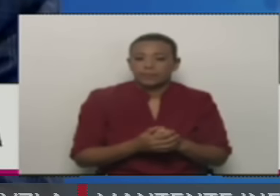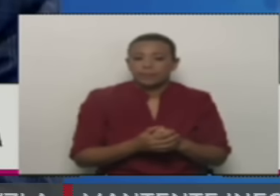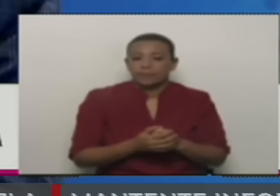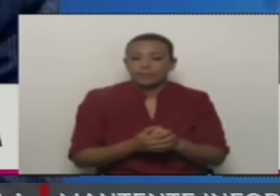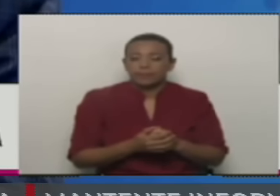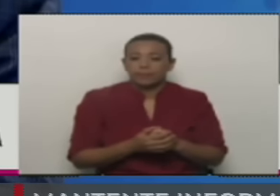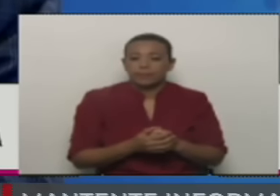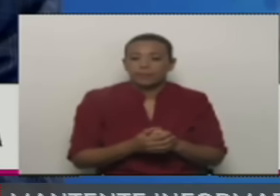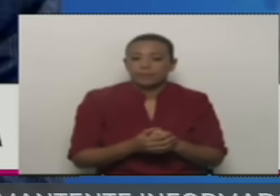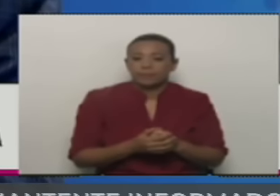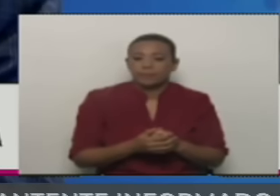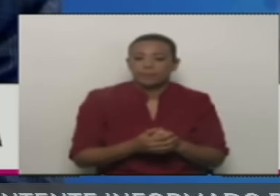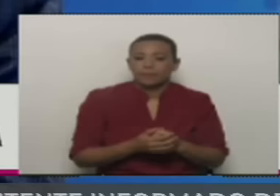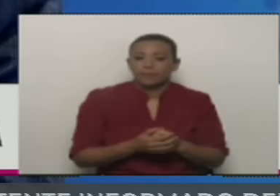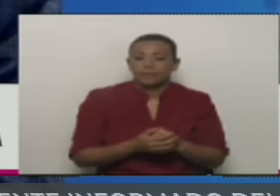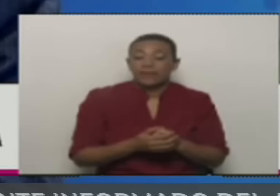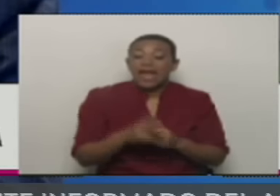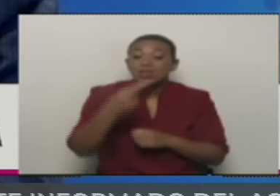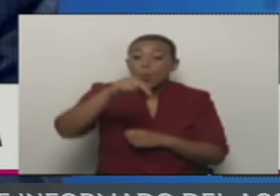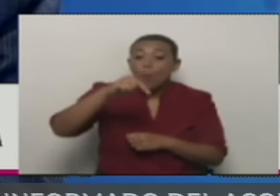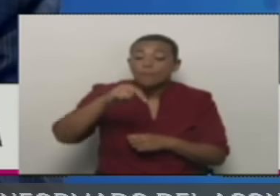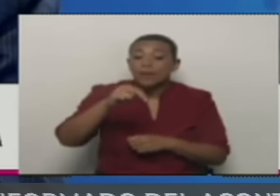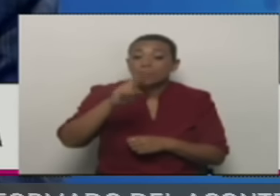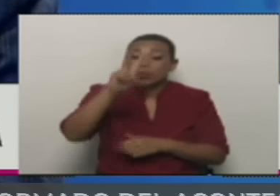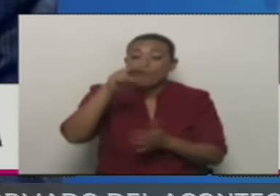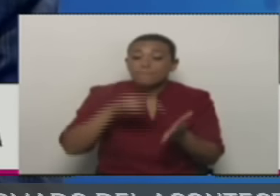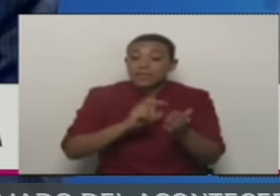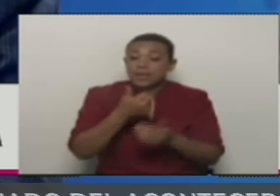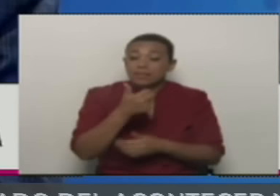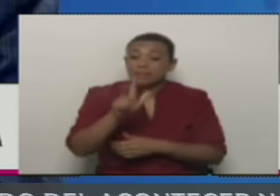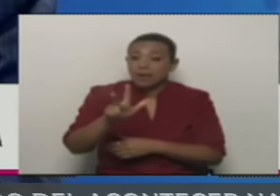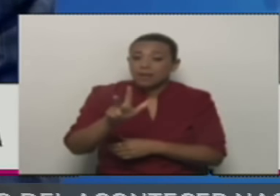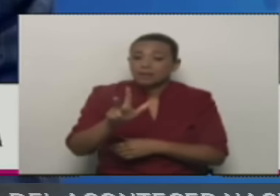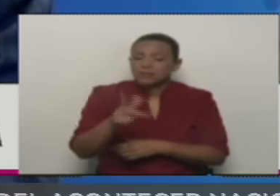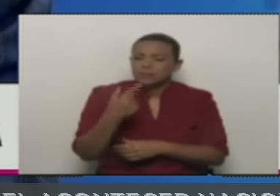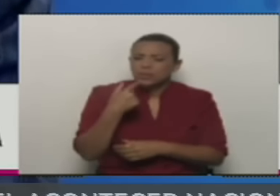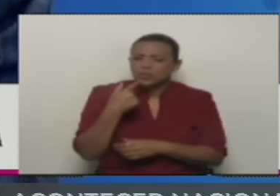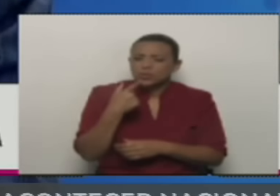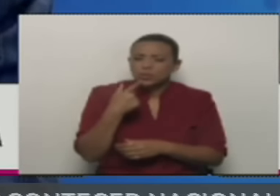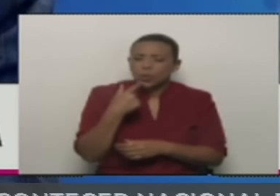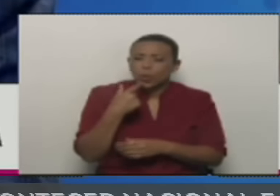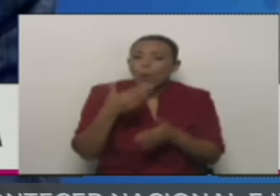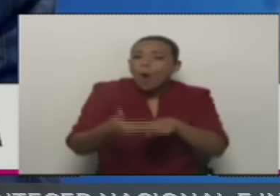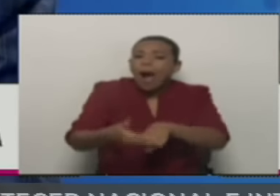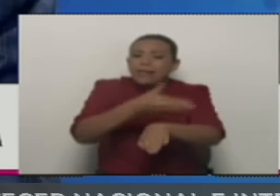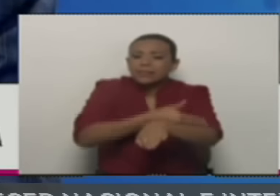en noviembre de 2013 lo que llaman un prólogo,